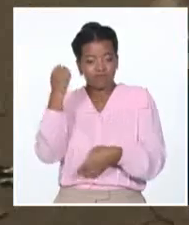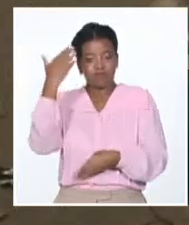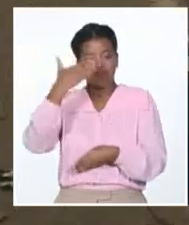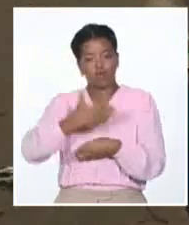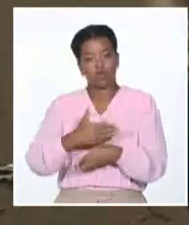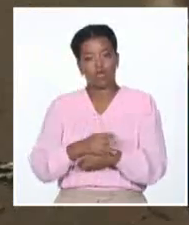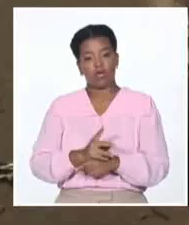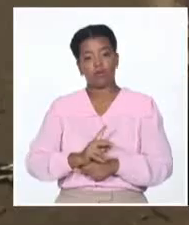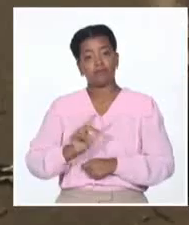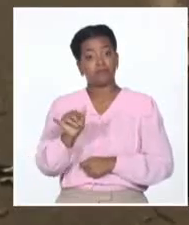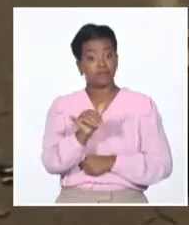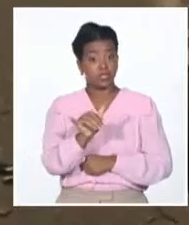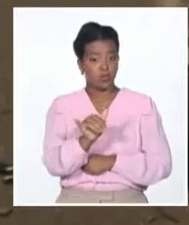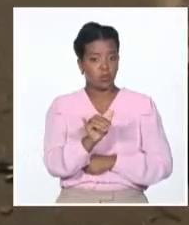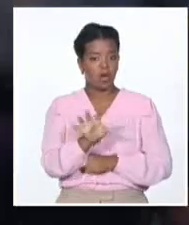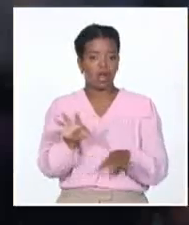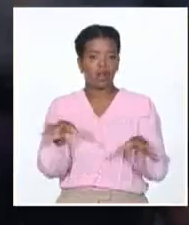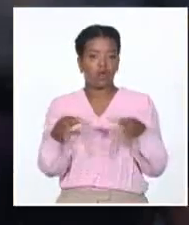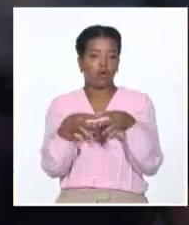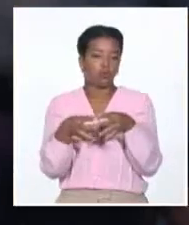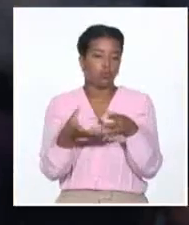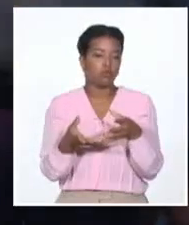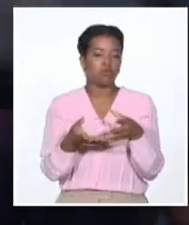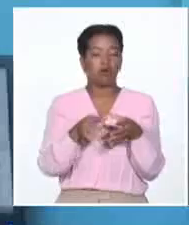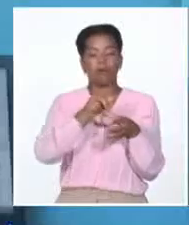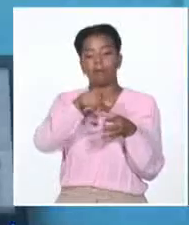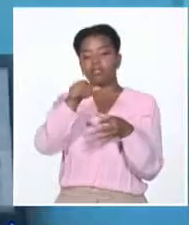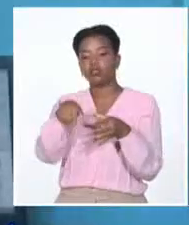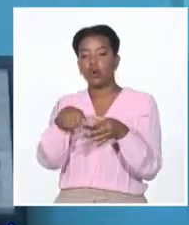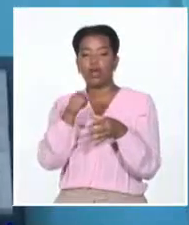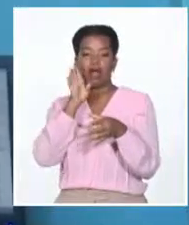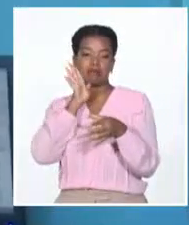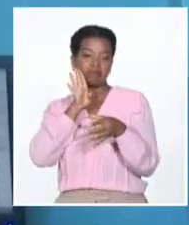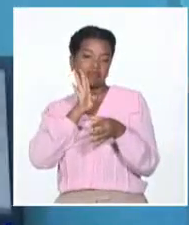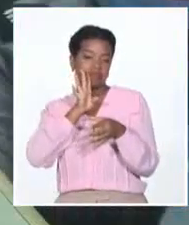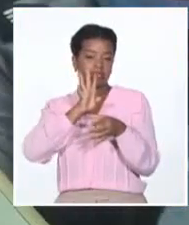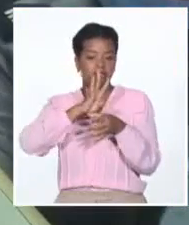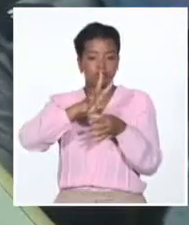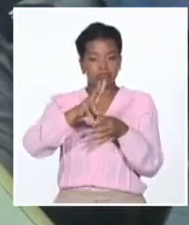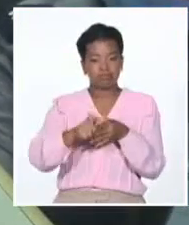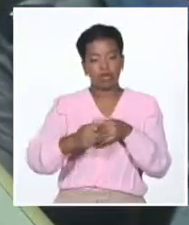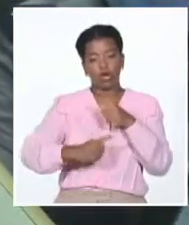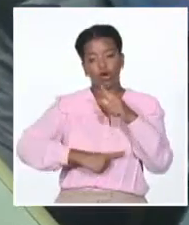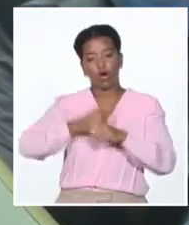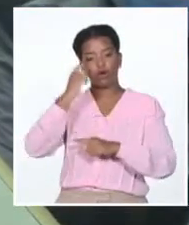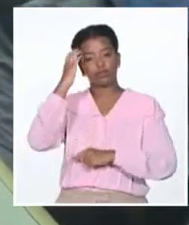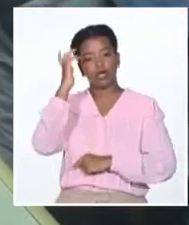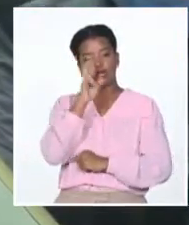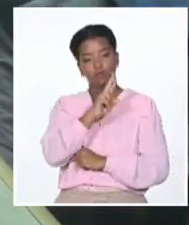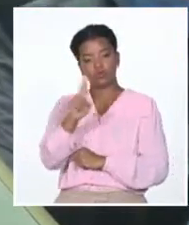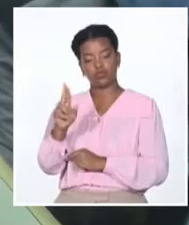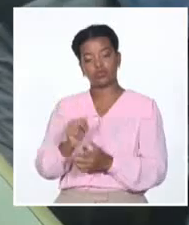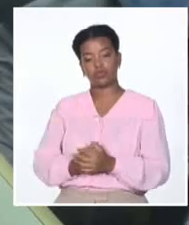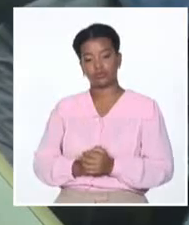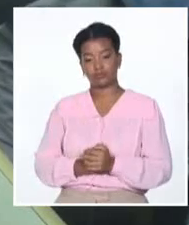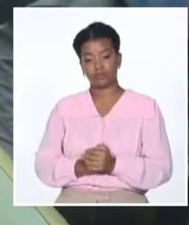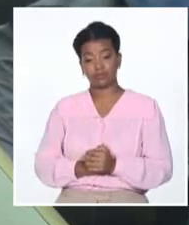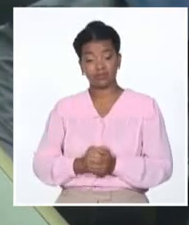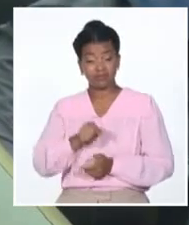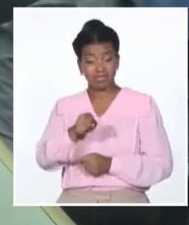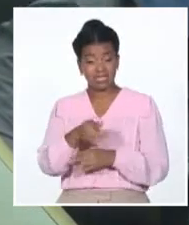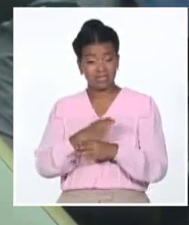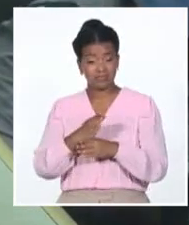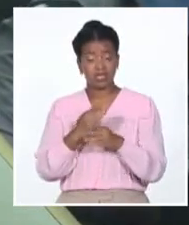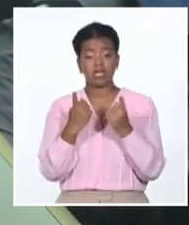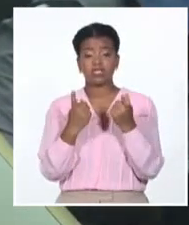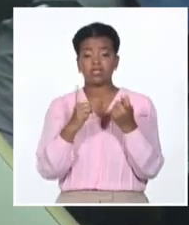estimulan a la comisión de delitos y a los delincuentes a que actúen contra el gobierno revolucionario, nos alertan de la necesidad de incrementar